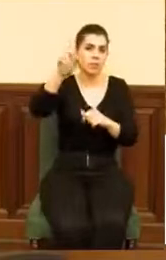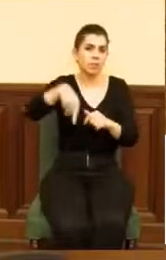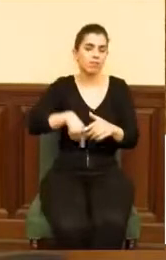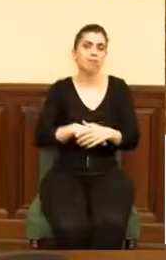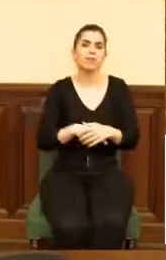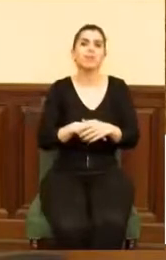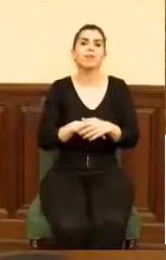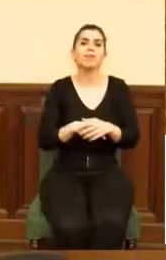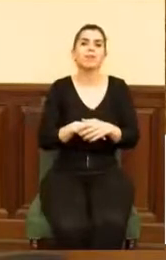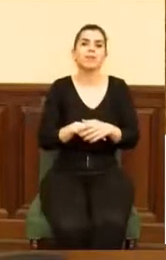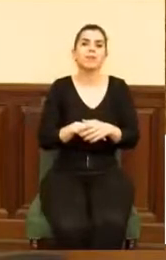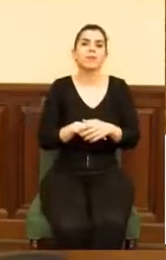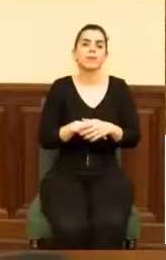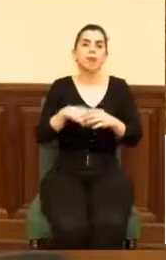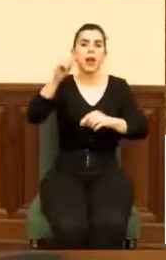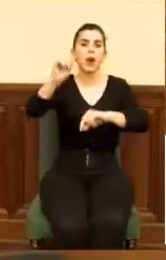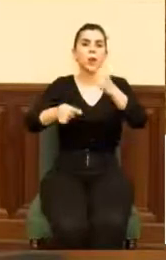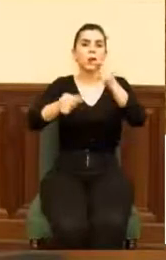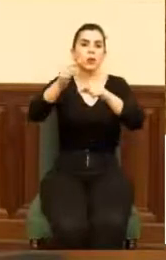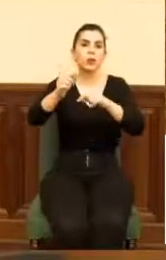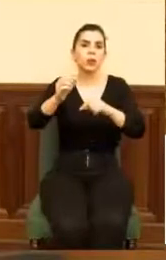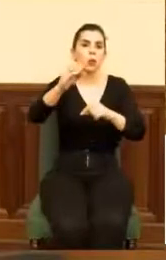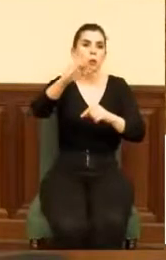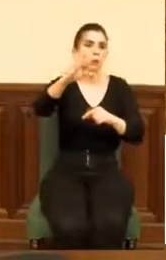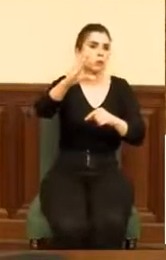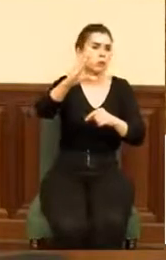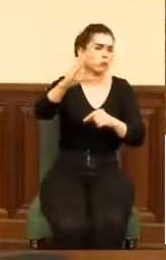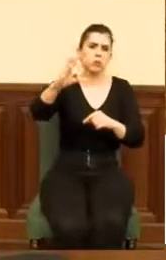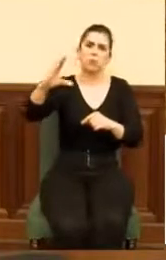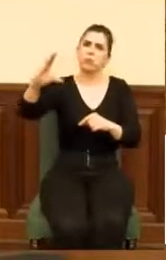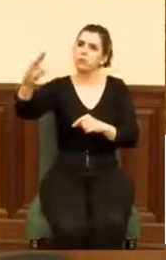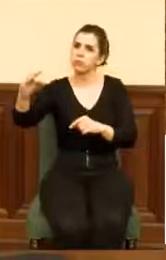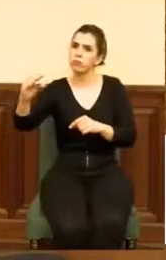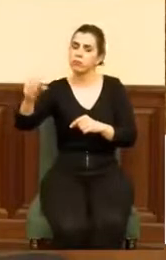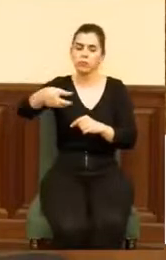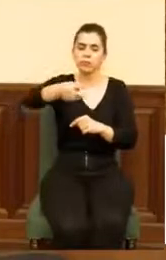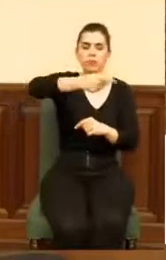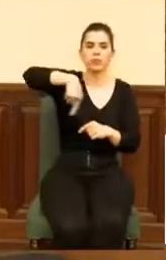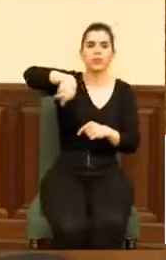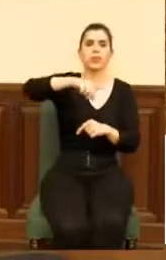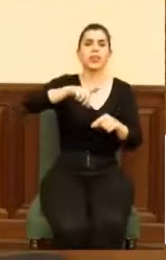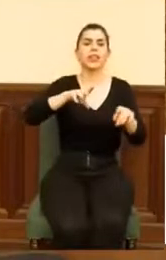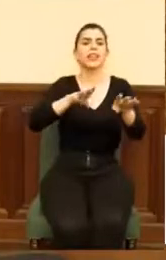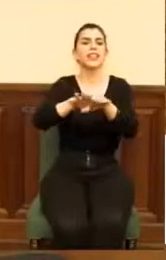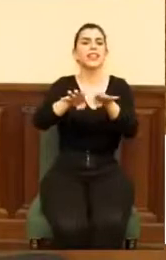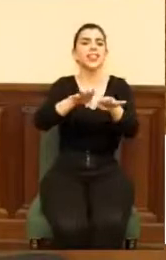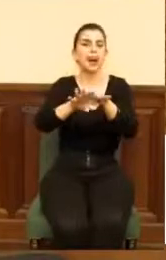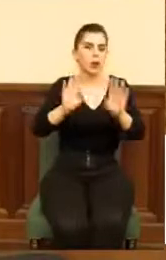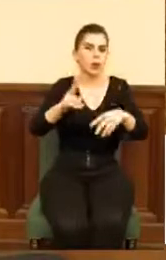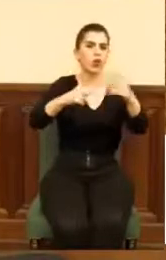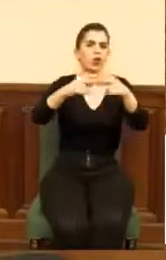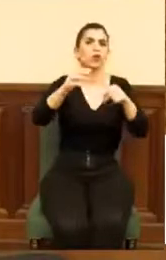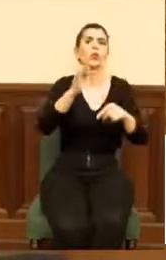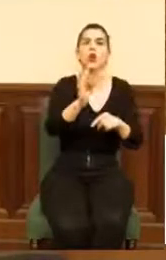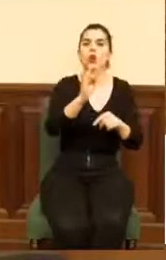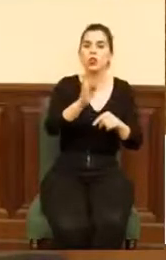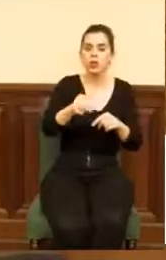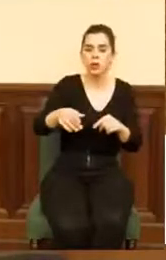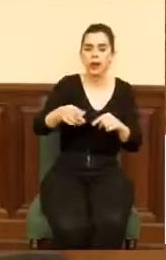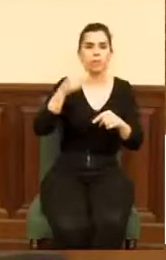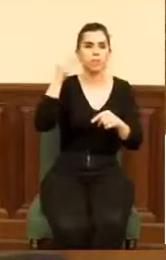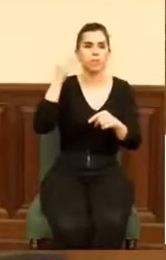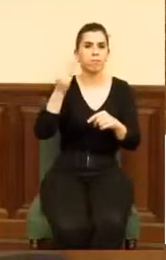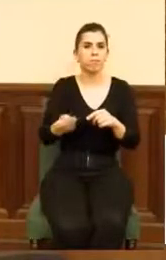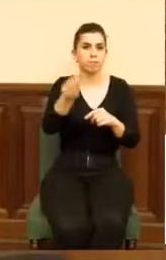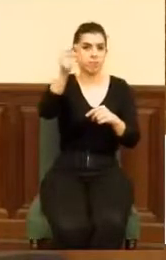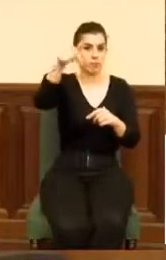tanto presupuesto y que nosotros, y véanlo como crítica constructiva, que yo entiendo que esto es una cosa que queremos todos y que lo